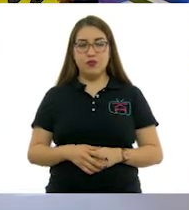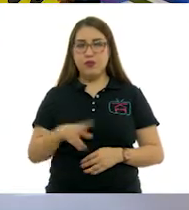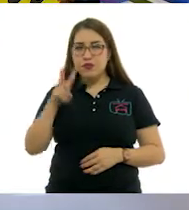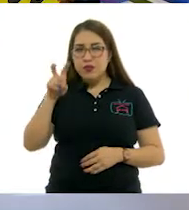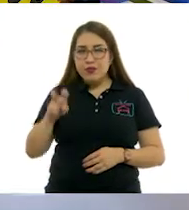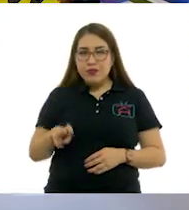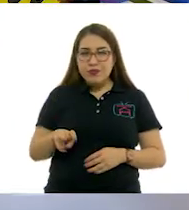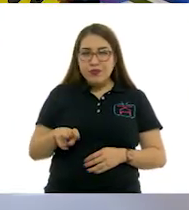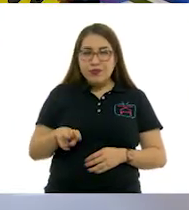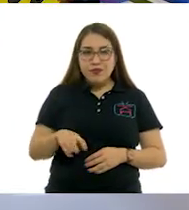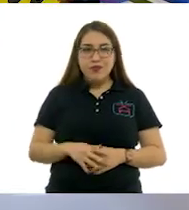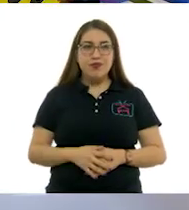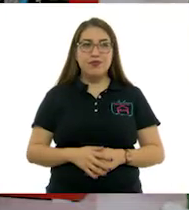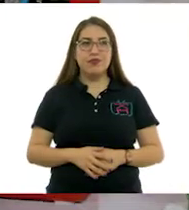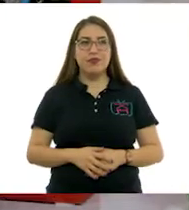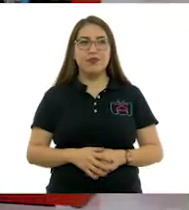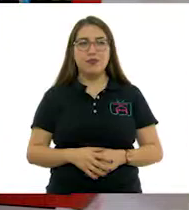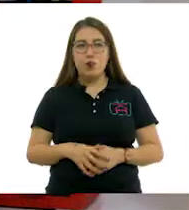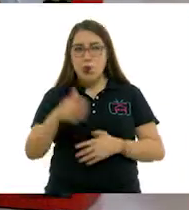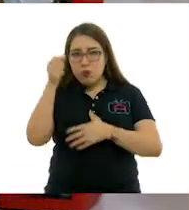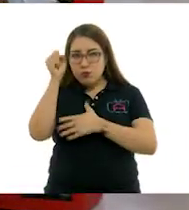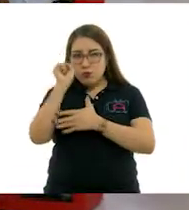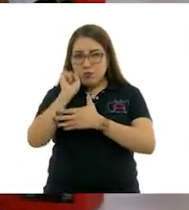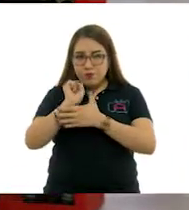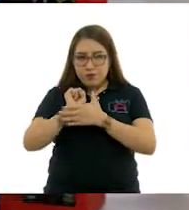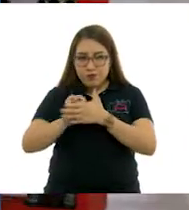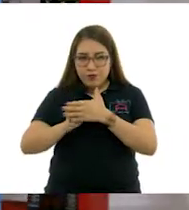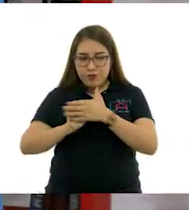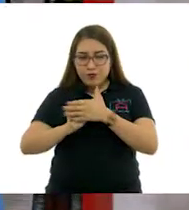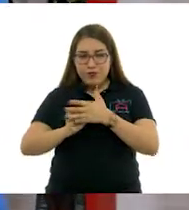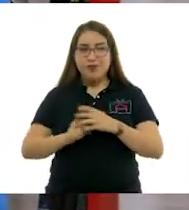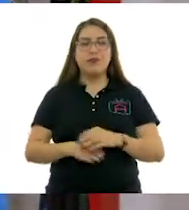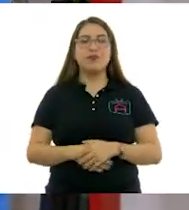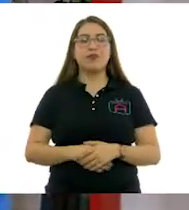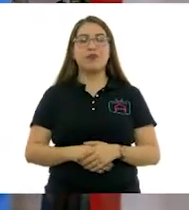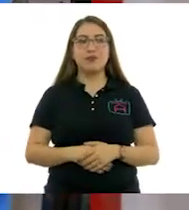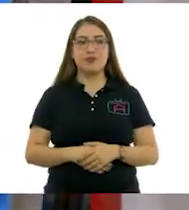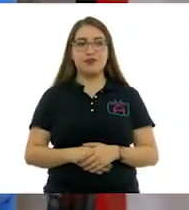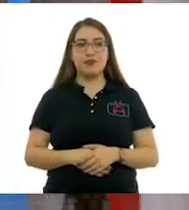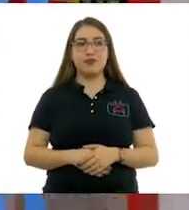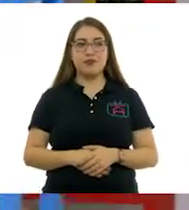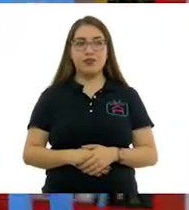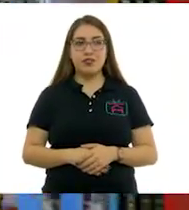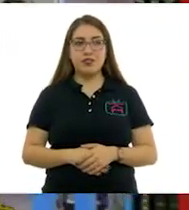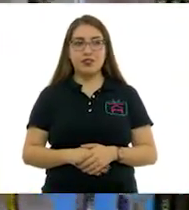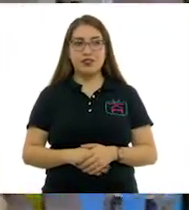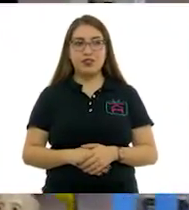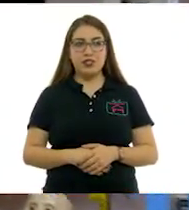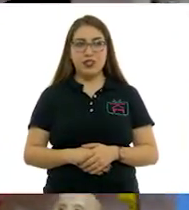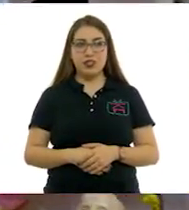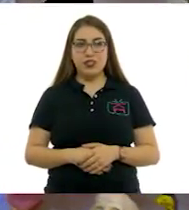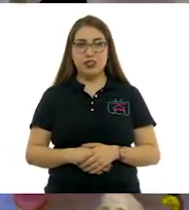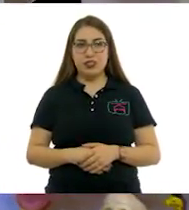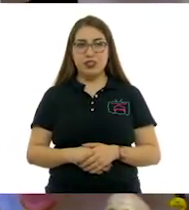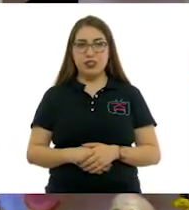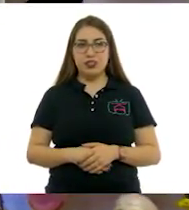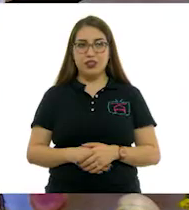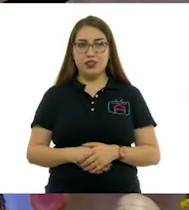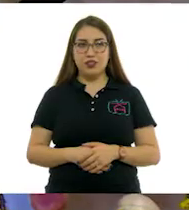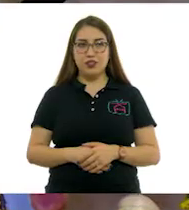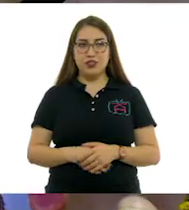agachar. Así como escondiéndome también de alguien que no me vea. Muy bien. Que no me vea. Y finalmente se fue a su